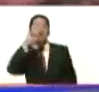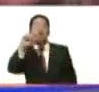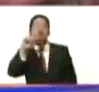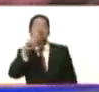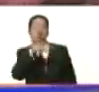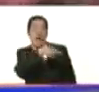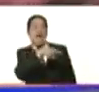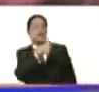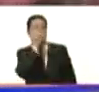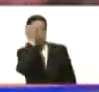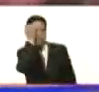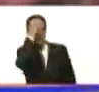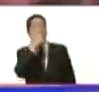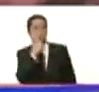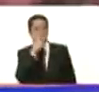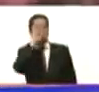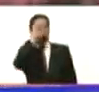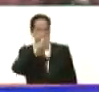Moros.